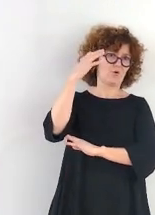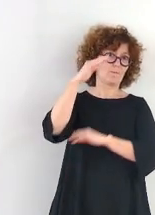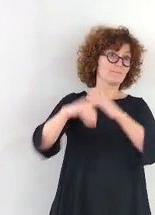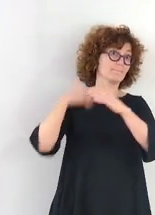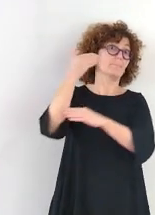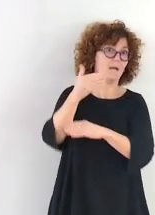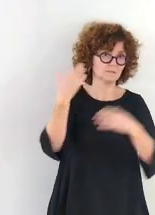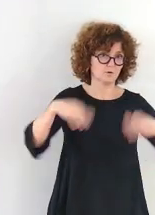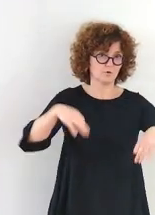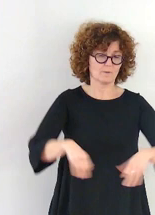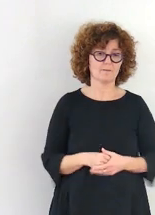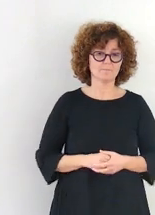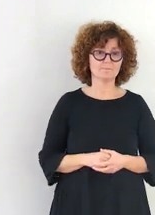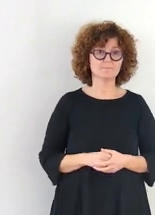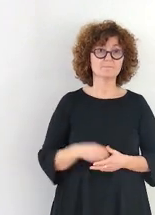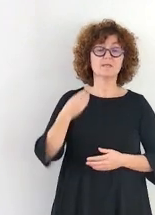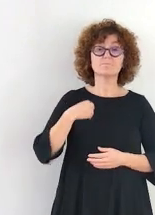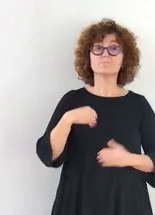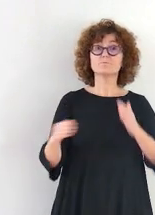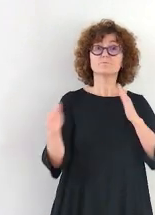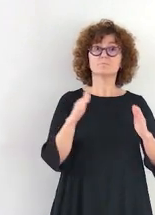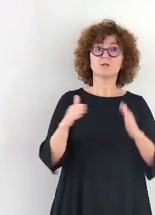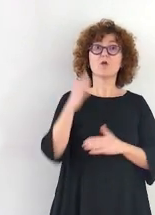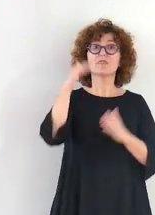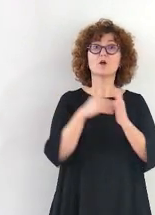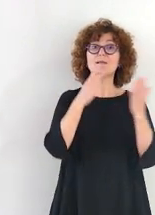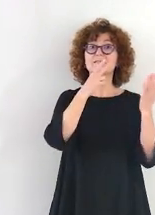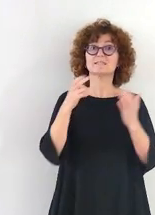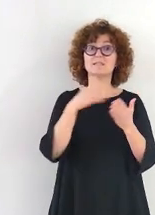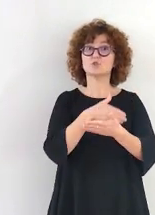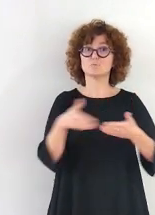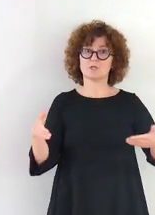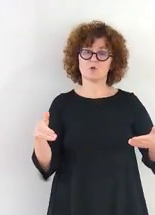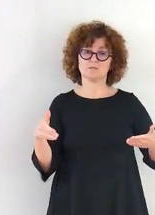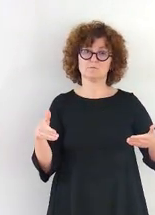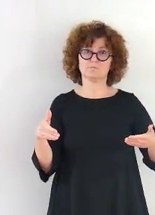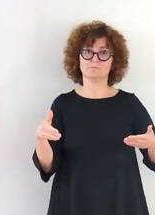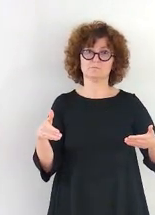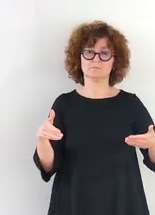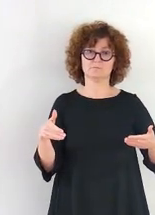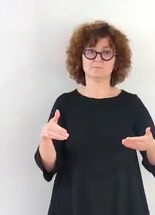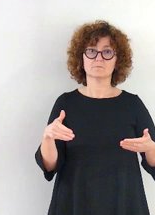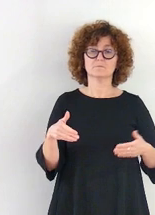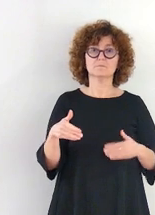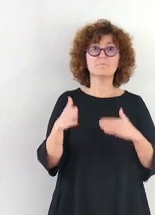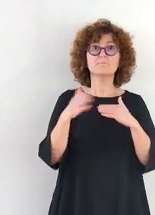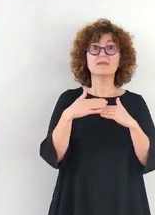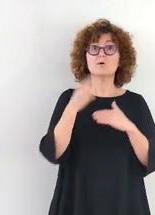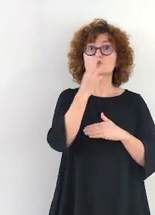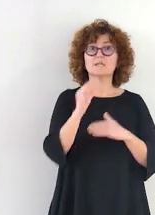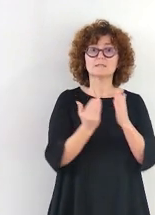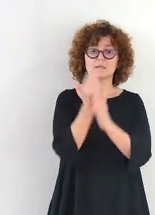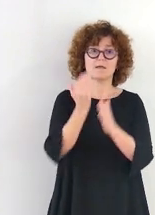normal en el mismo periodo 5700 millones estuvieron expuestos a por lo menos 30 días de